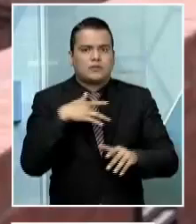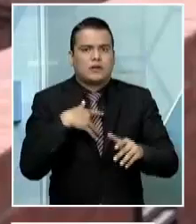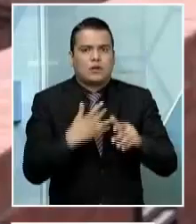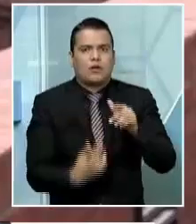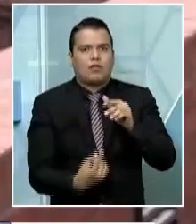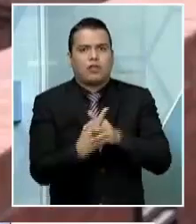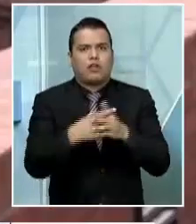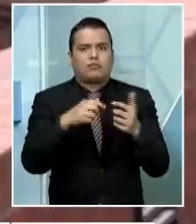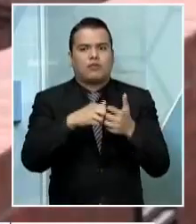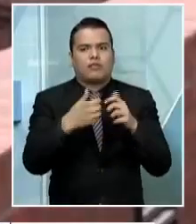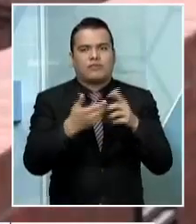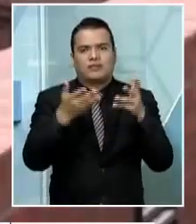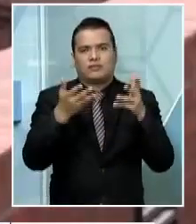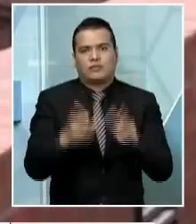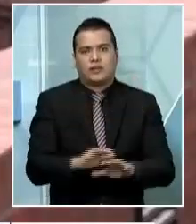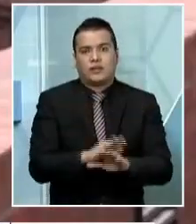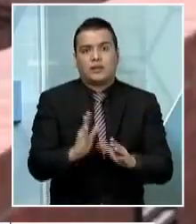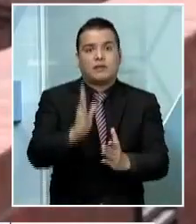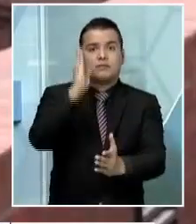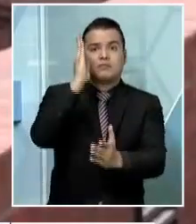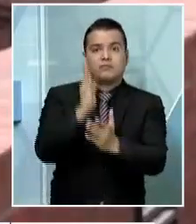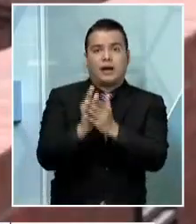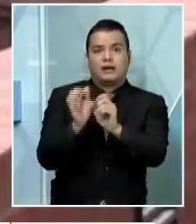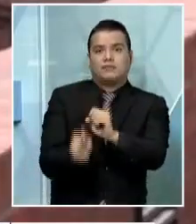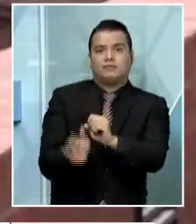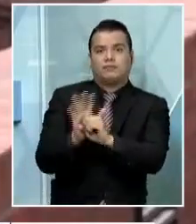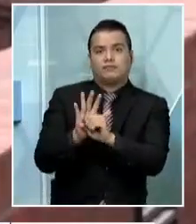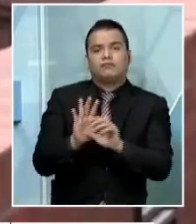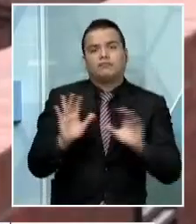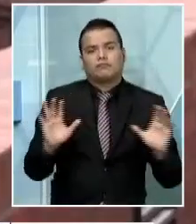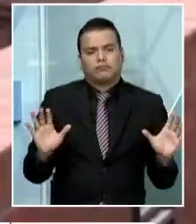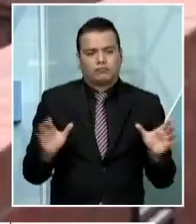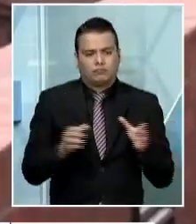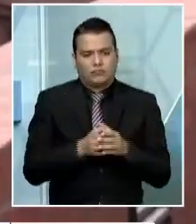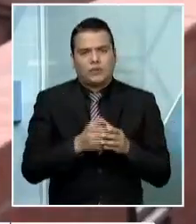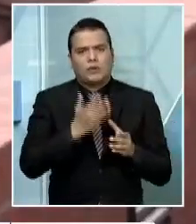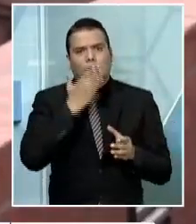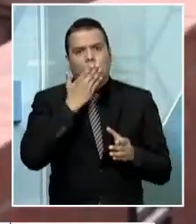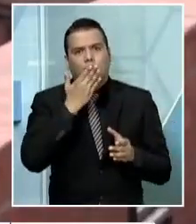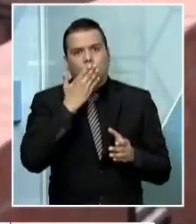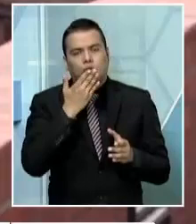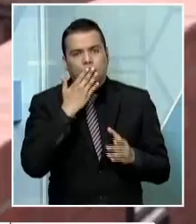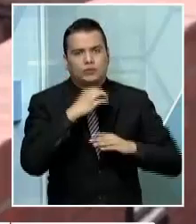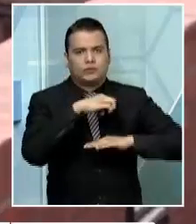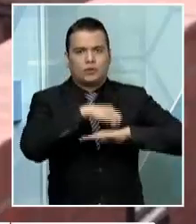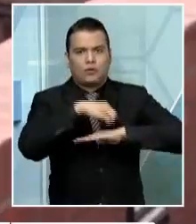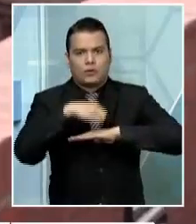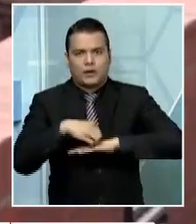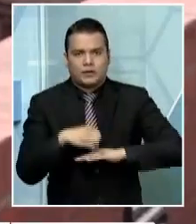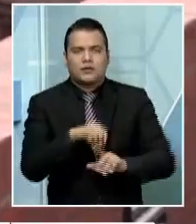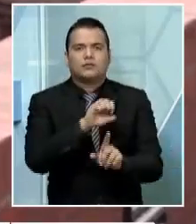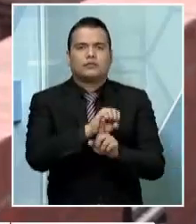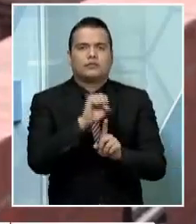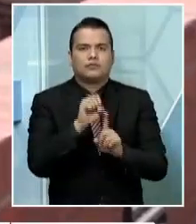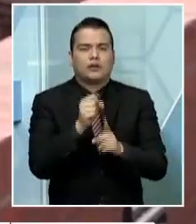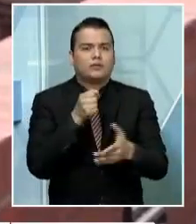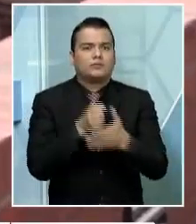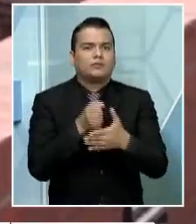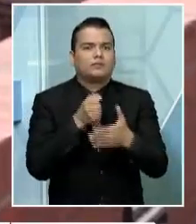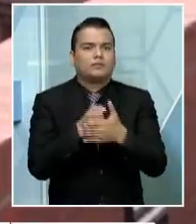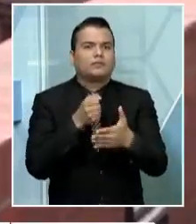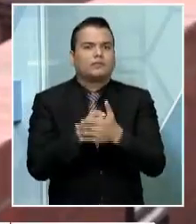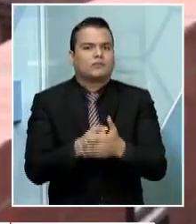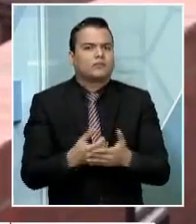hoy tenemos, en eso estaríamos nosotros también como pueblos indígenas y las organizaciones sociales